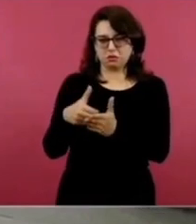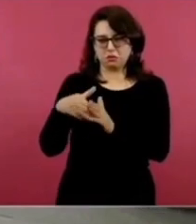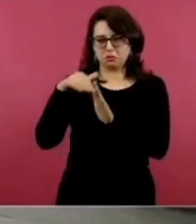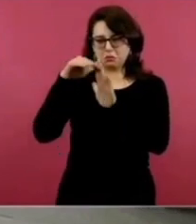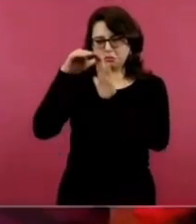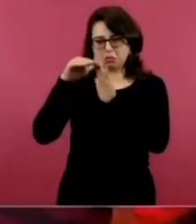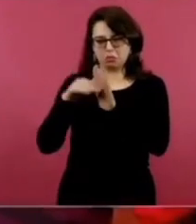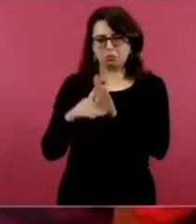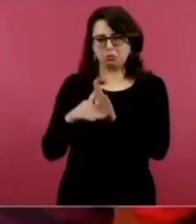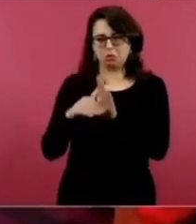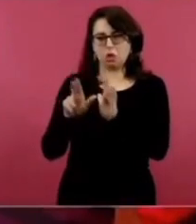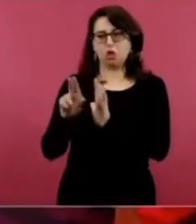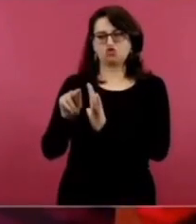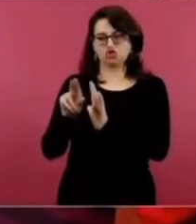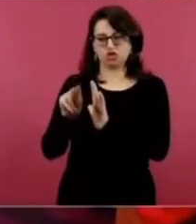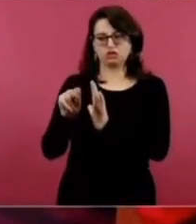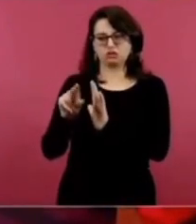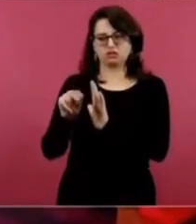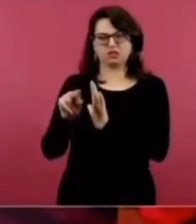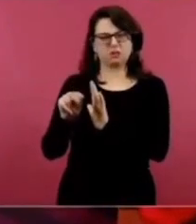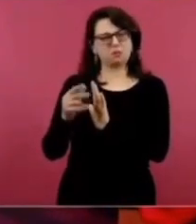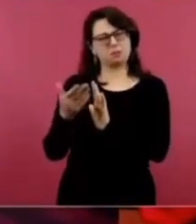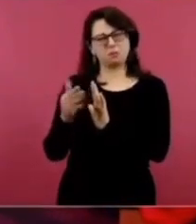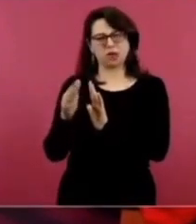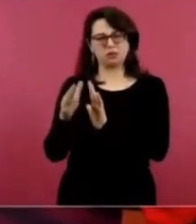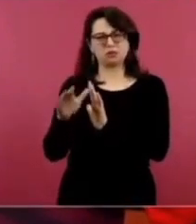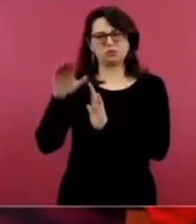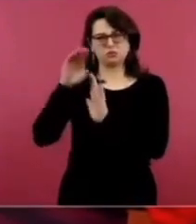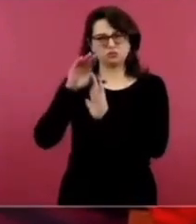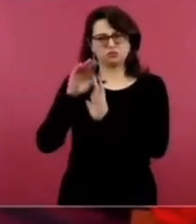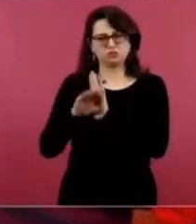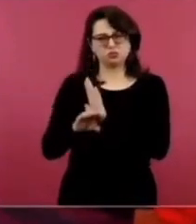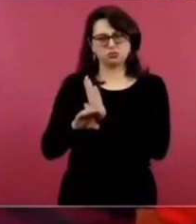robos diarios, menos de 80.